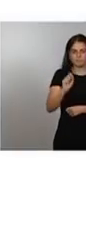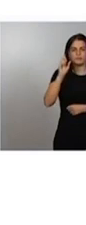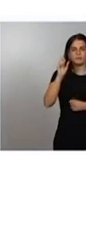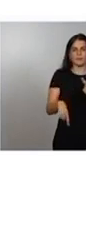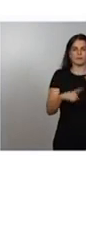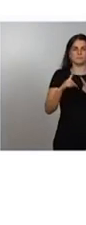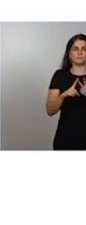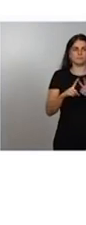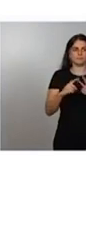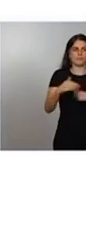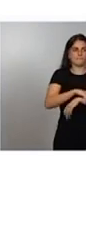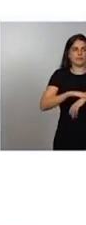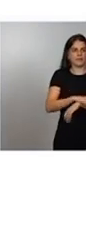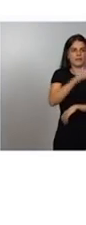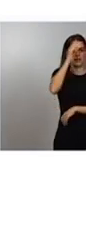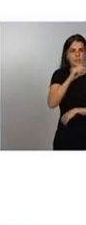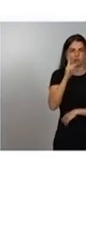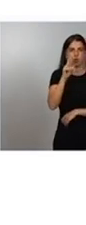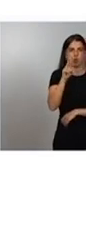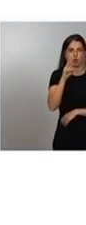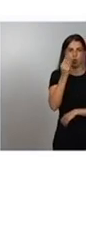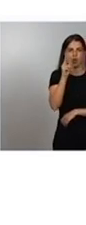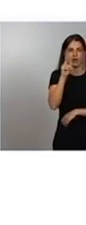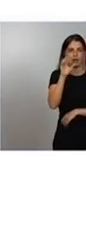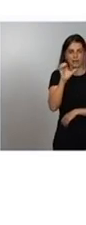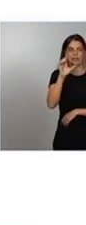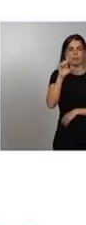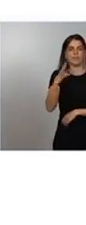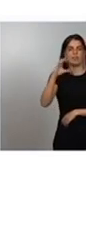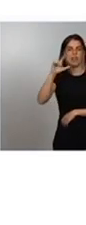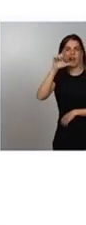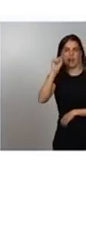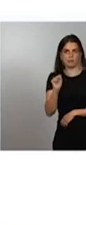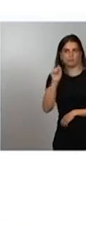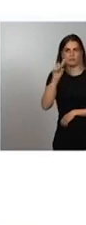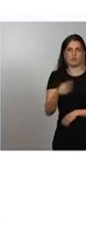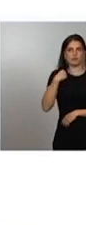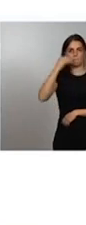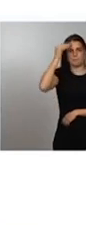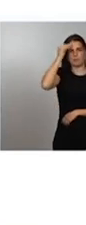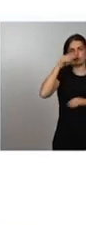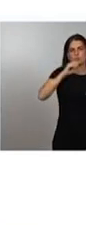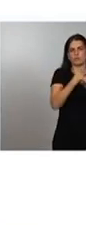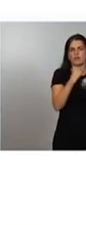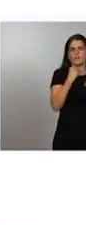Suecia y Finlandia o no, qué hacer. Es inconcebible. Y hay una